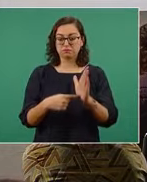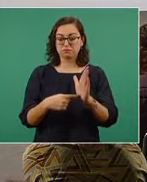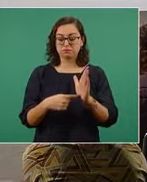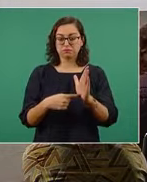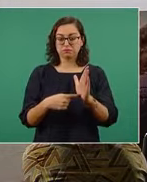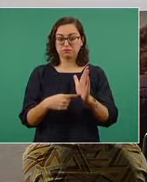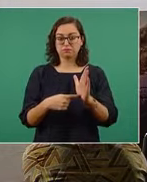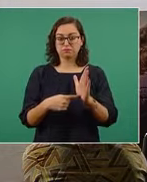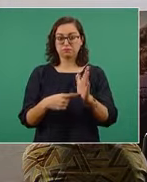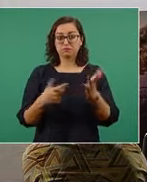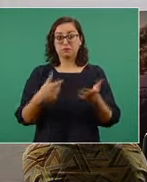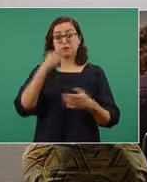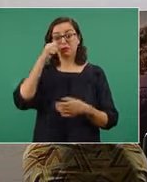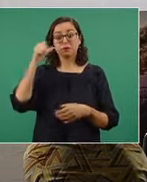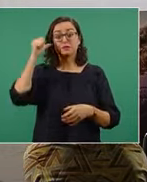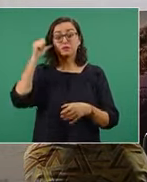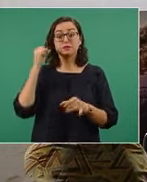ayer en las redes